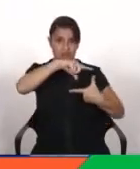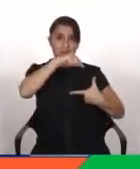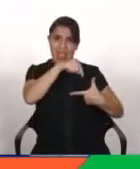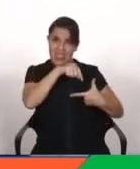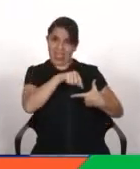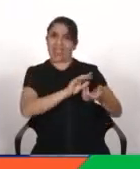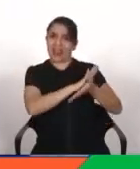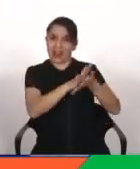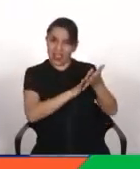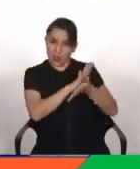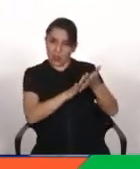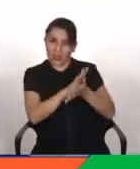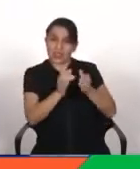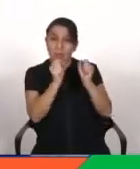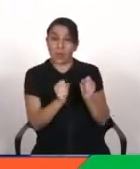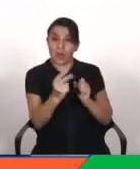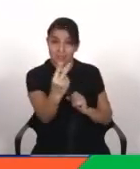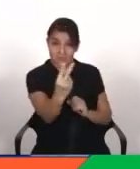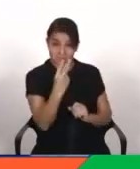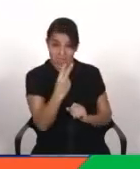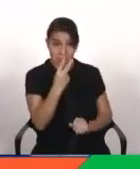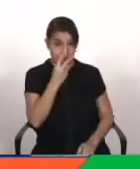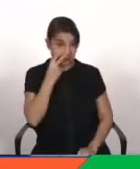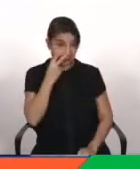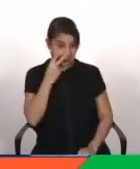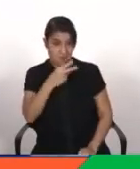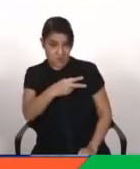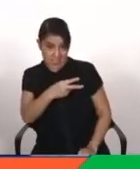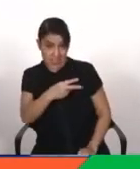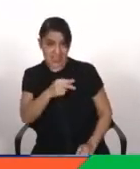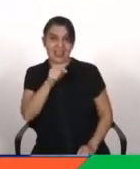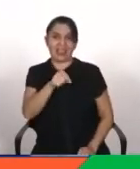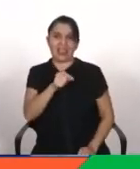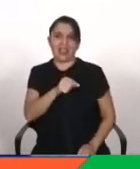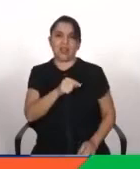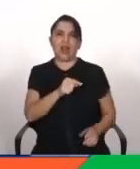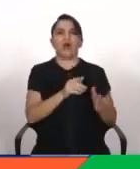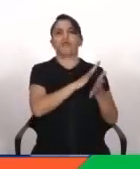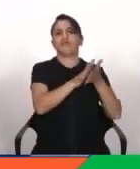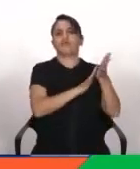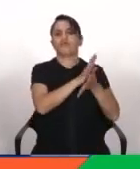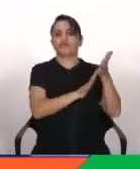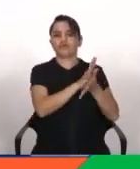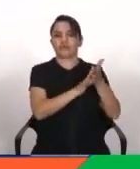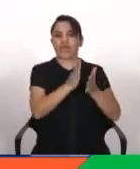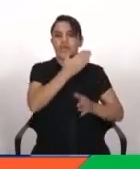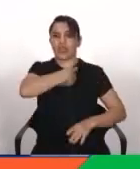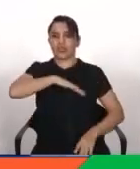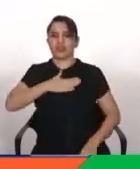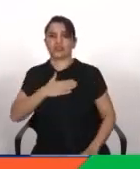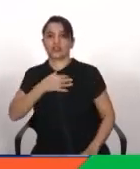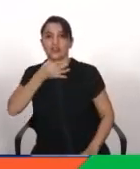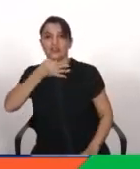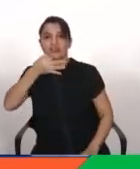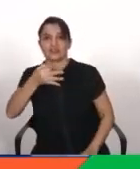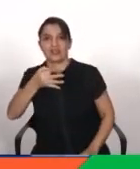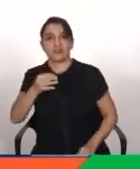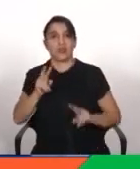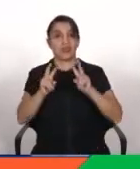ver pueden ver literalmente lo que están hablando las chicas en este momento y estamos hablando justamente de la brecha de género. La siguiente